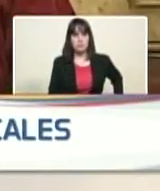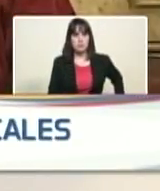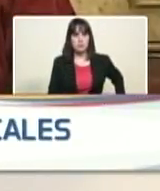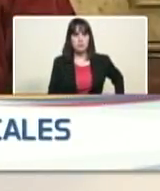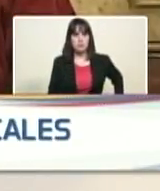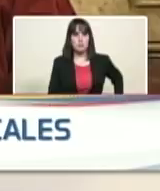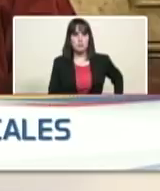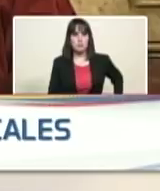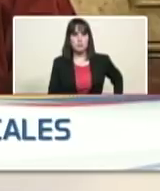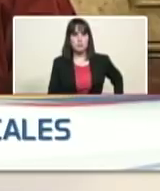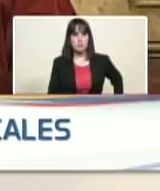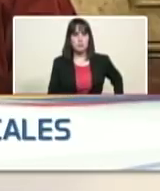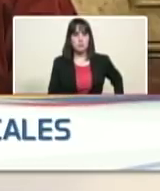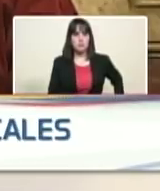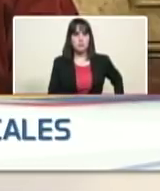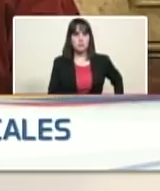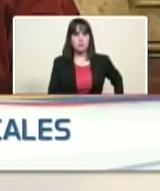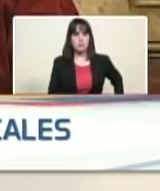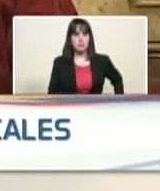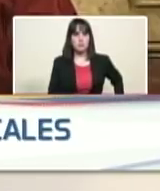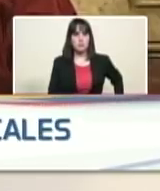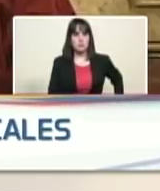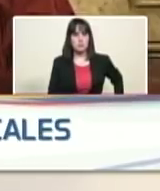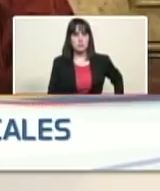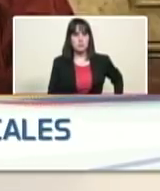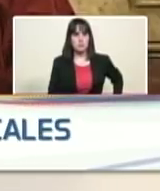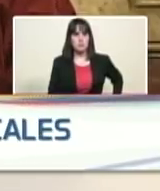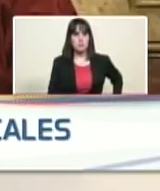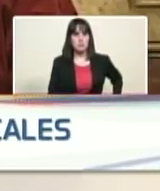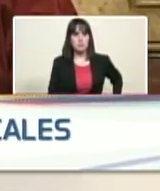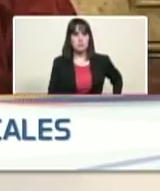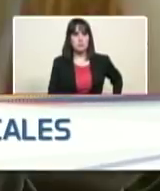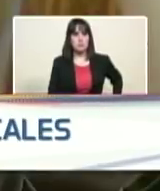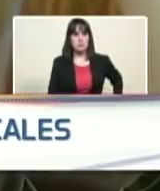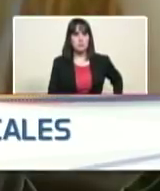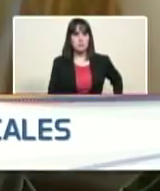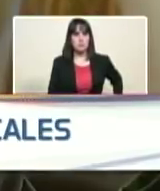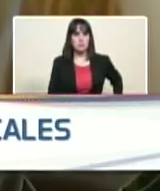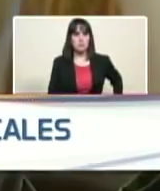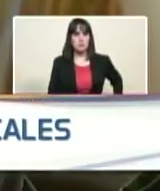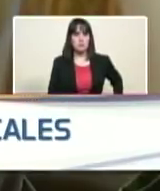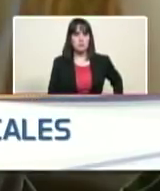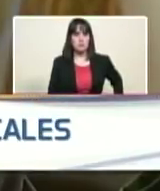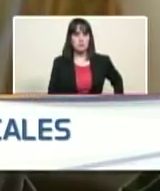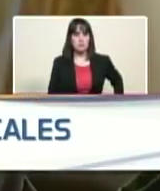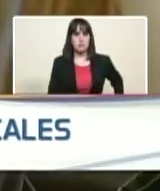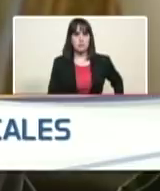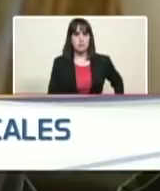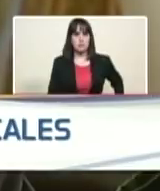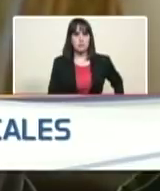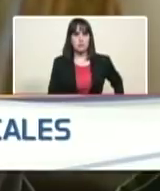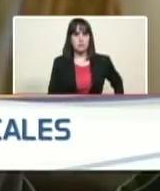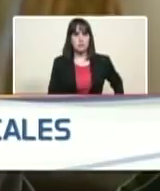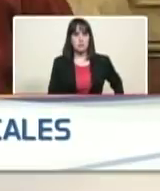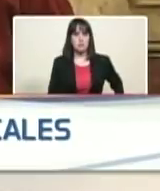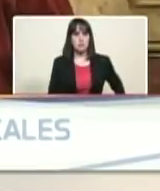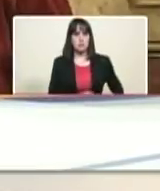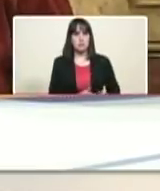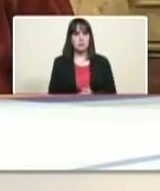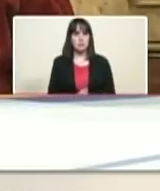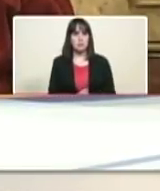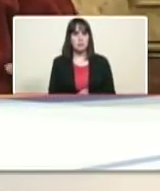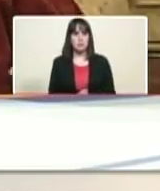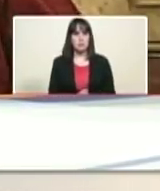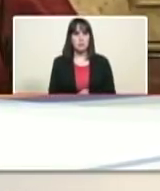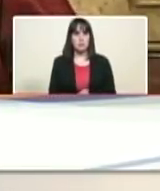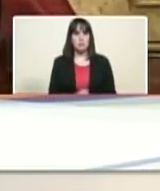Al final esa teoría debe prevalecer en la práctica, en la historia de la humanidad futura, la historia presente y futura. Por eso somos socialistas.